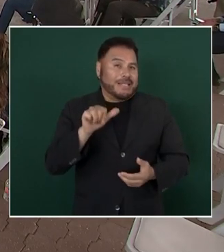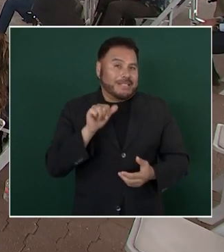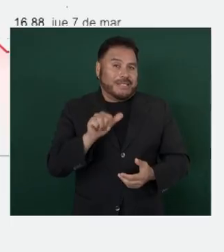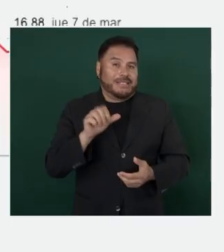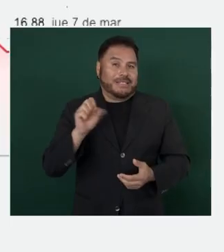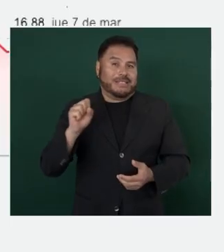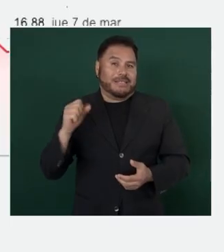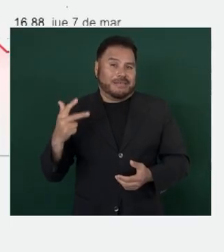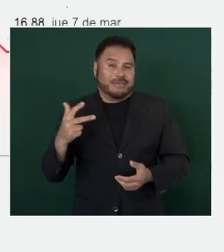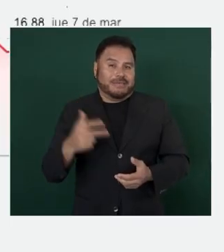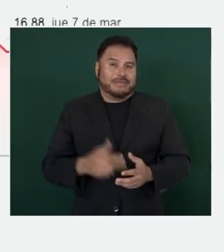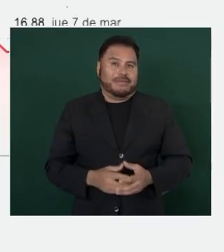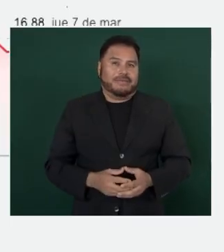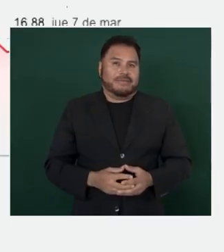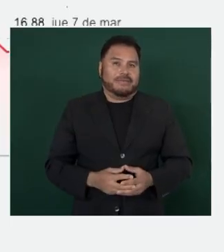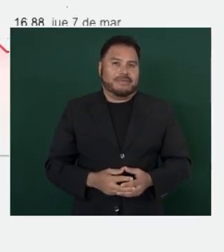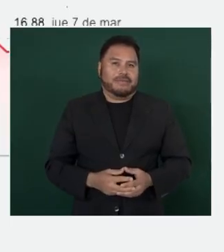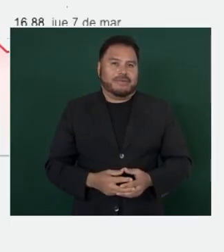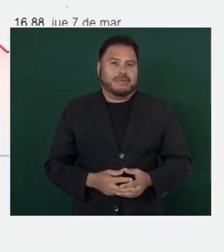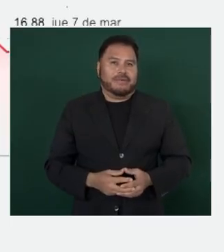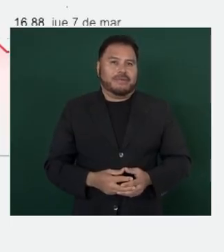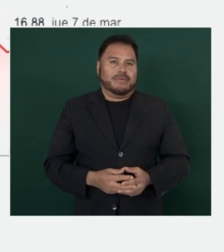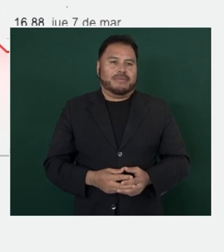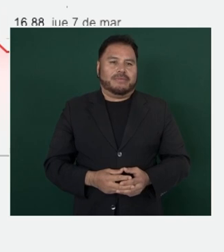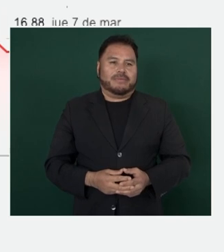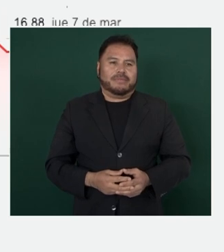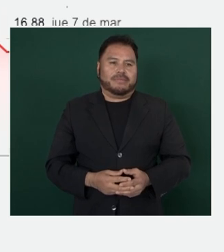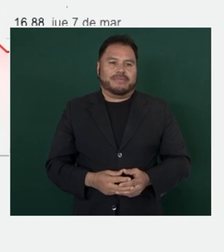16.68. ¿Cree que pueda bajar más?